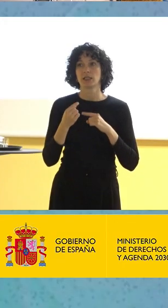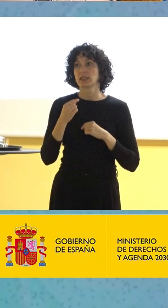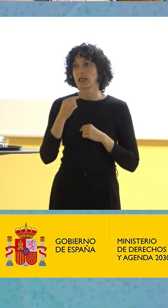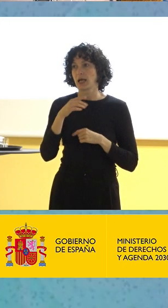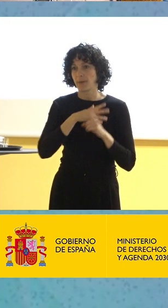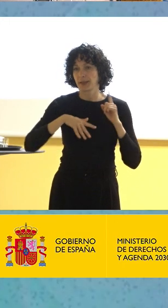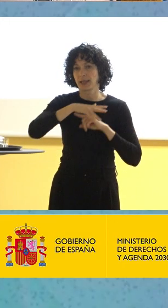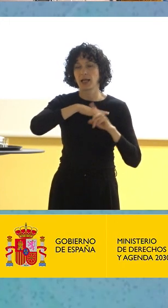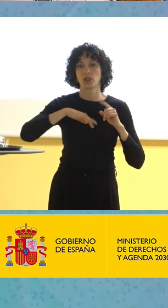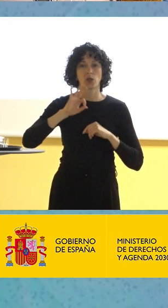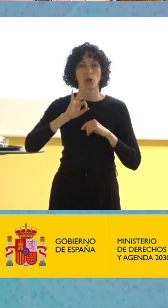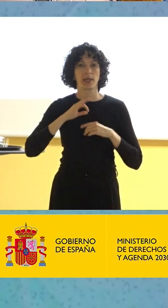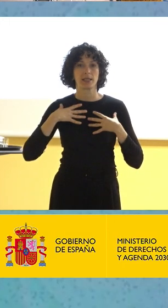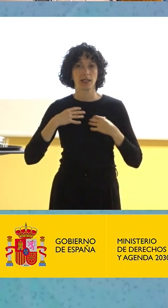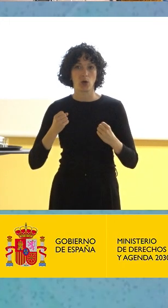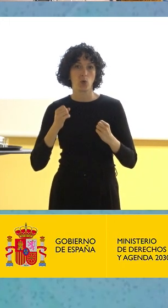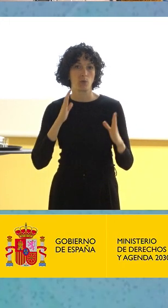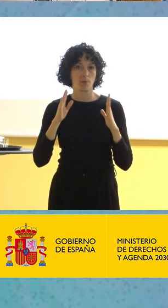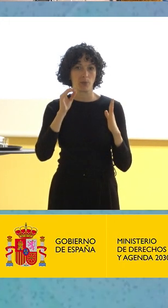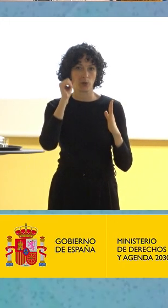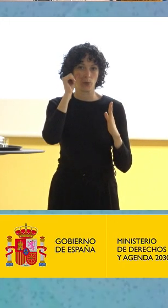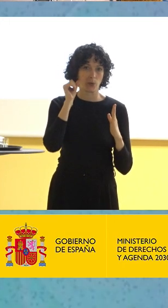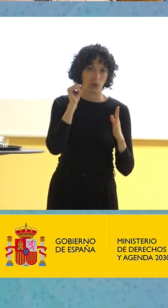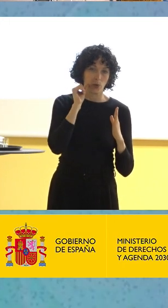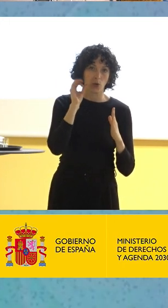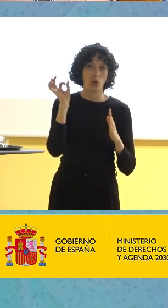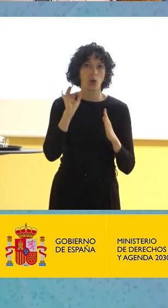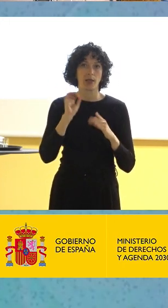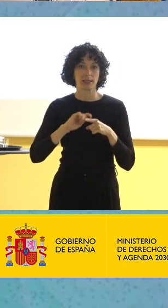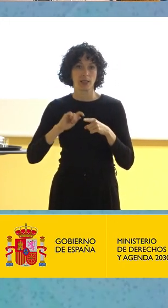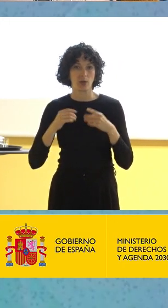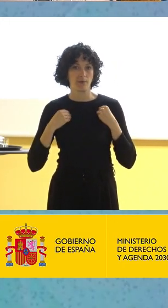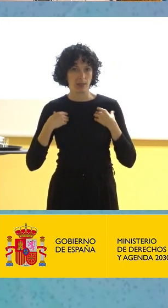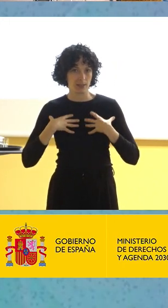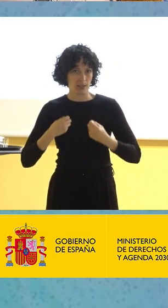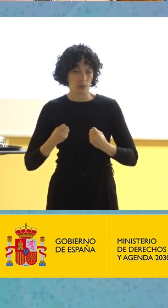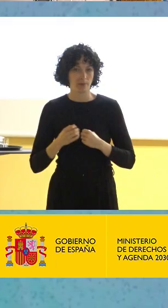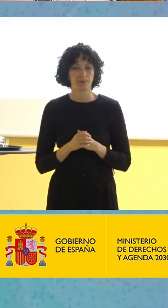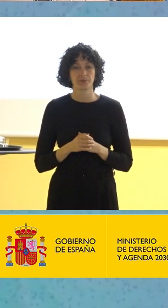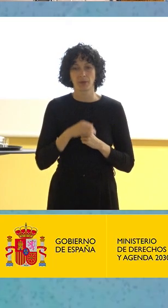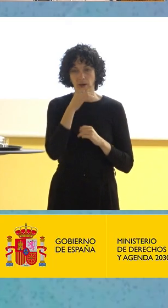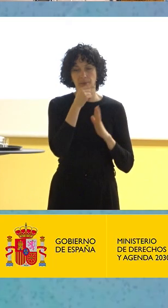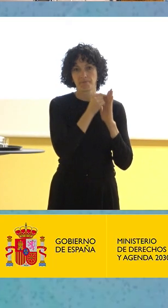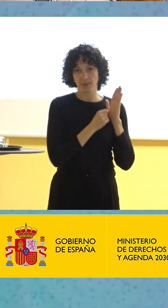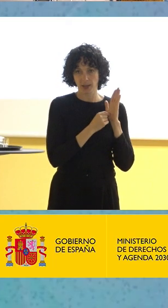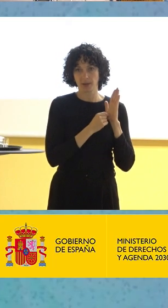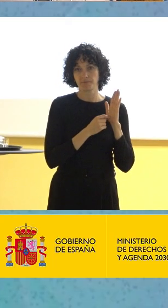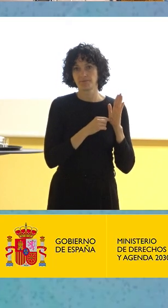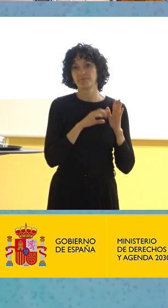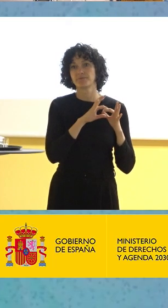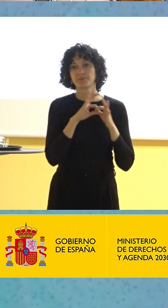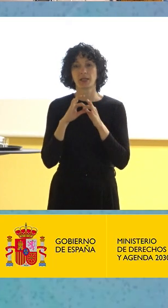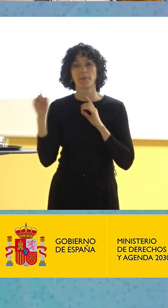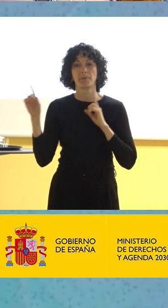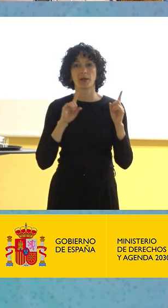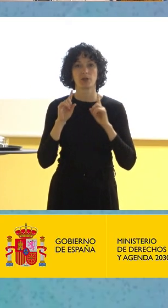ambientales, de salud perinatal y de estilos de vida saludables. Y ahora pasaríamos a las medidas que tienen que ver con la prevención secundaria,